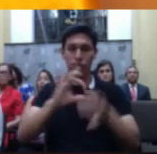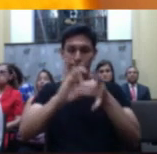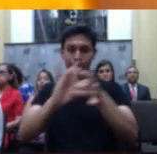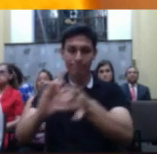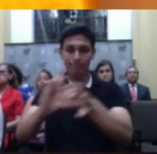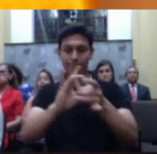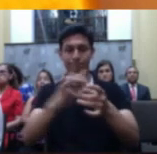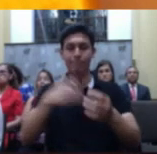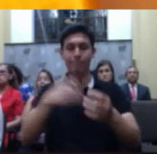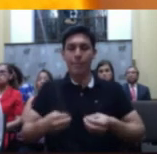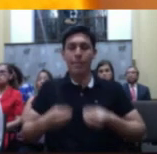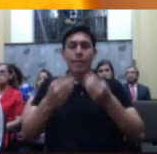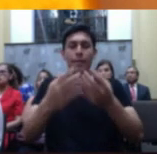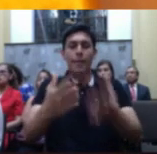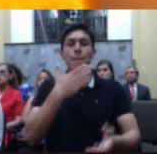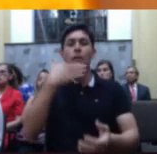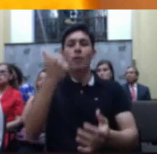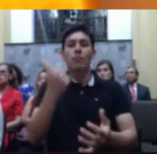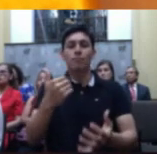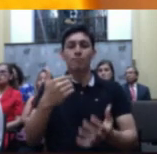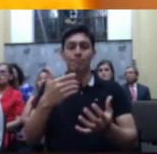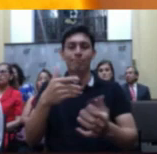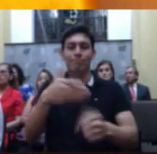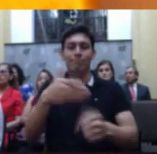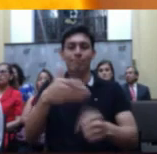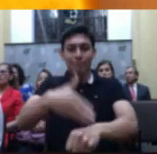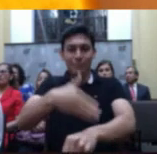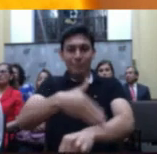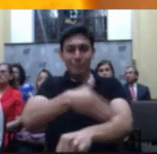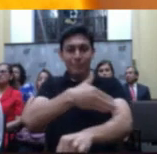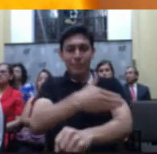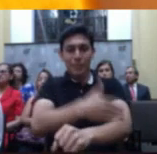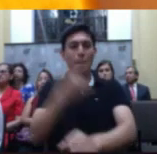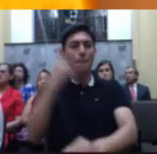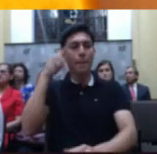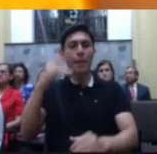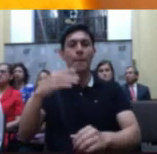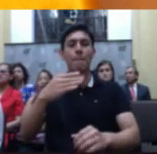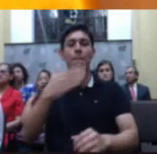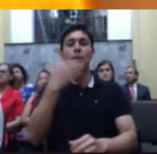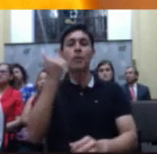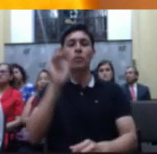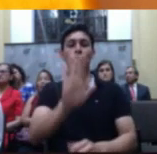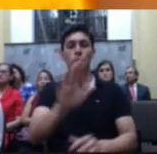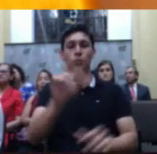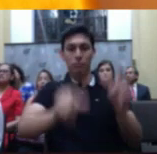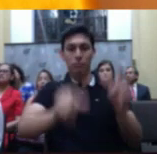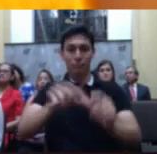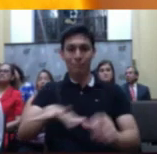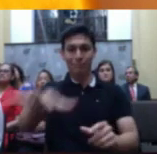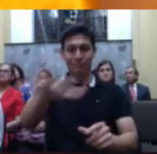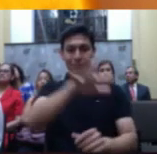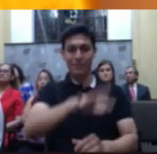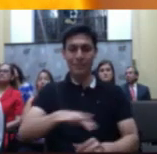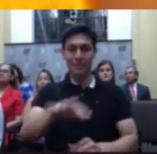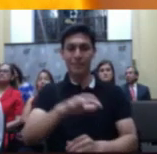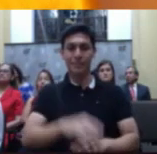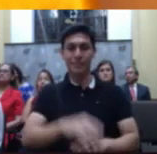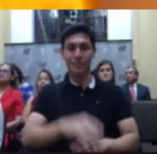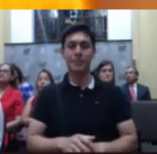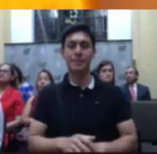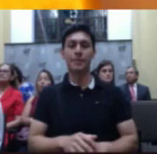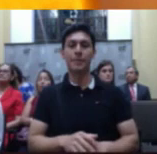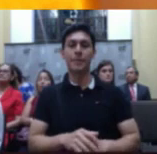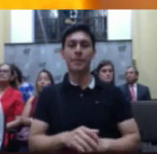los mejores deseos de progreso y desarrollo para bien de sus habitantes. Sin otro particular, hago propicia la ocasión para